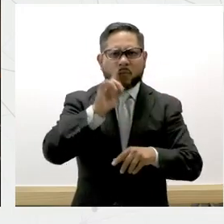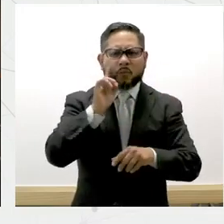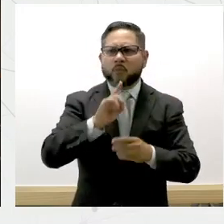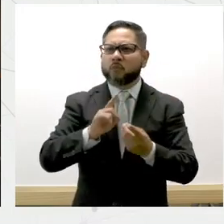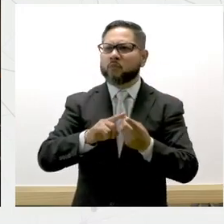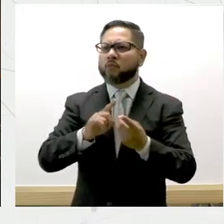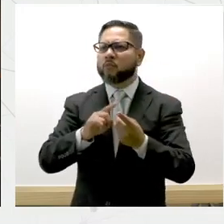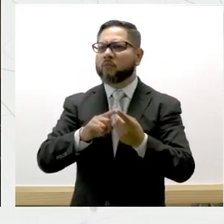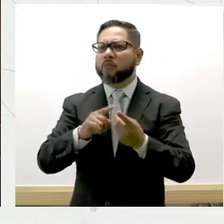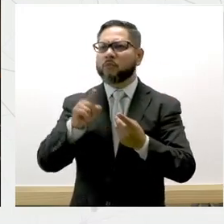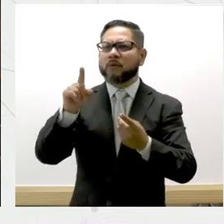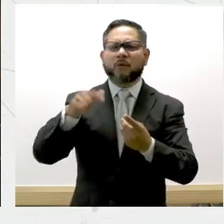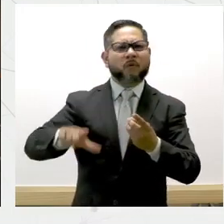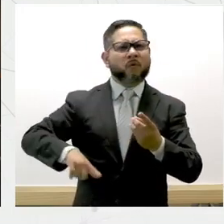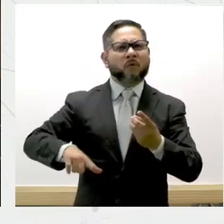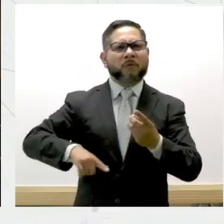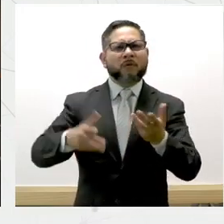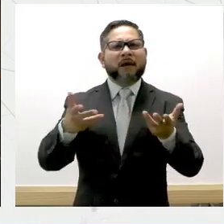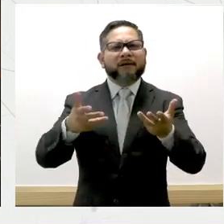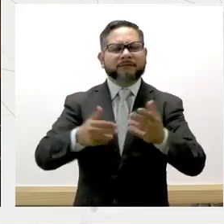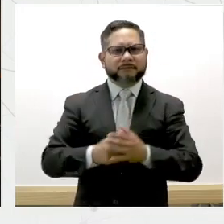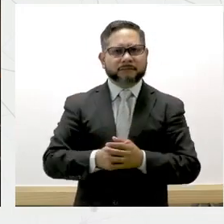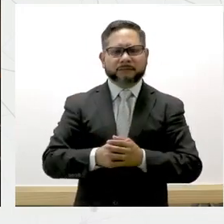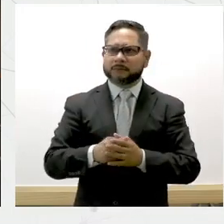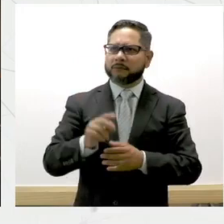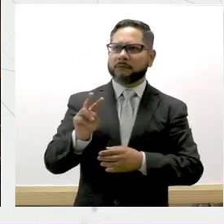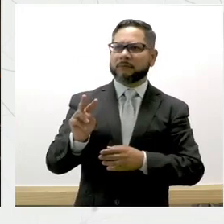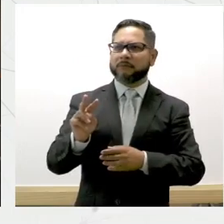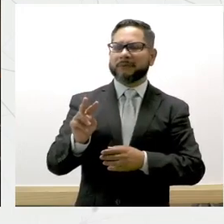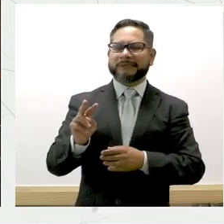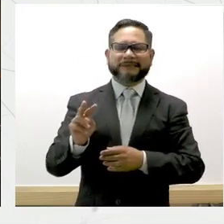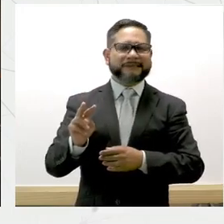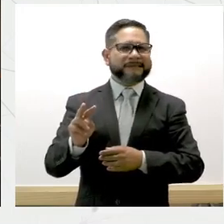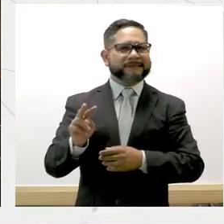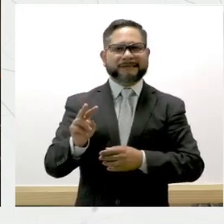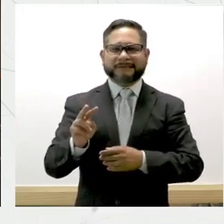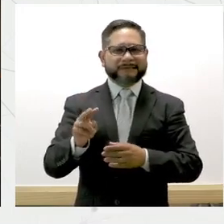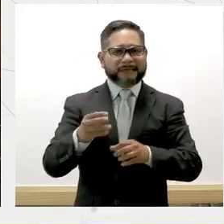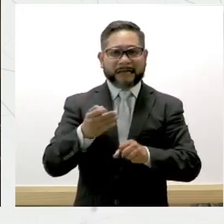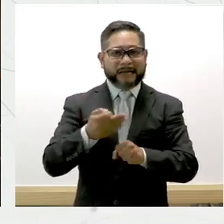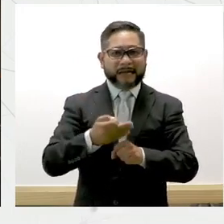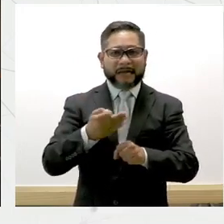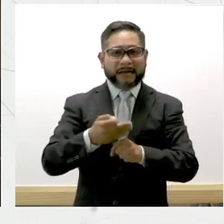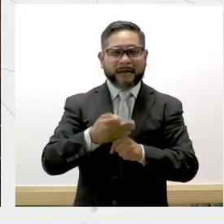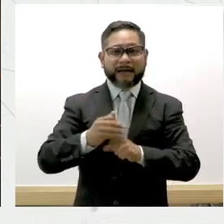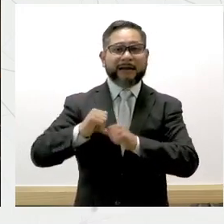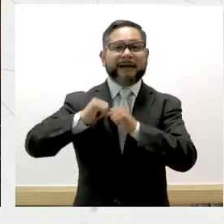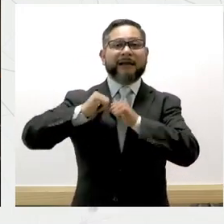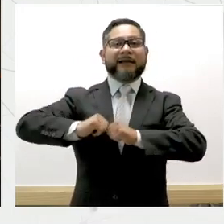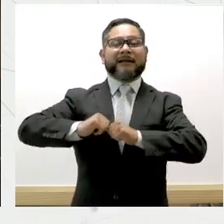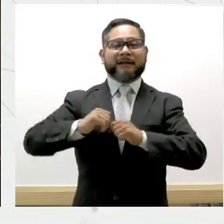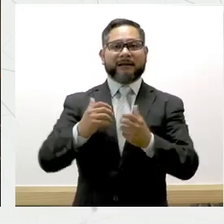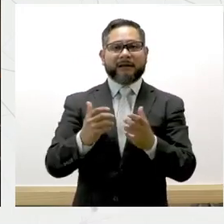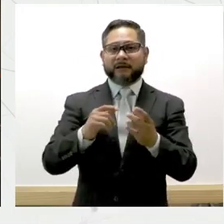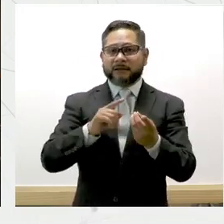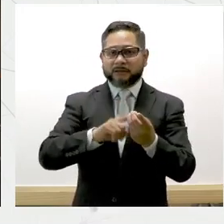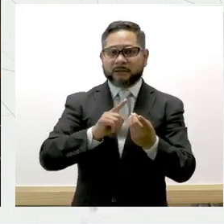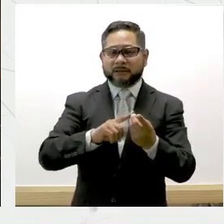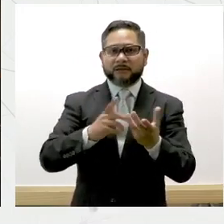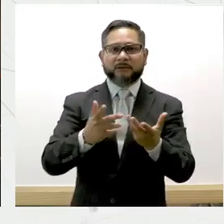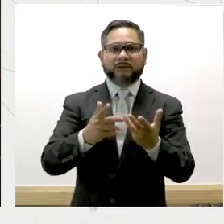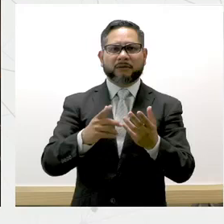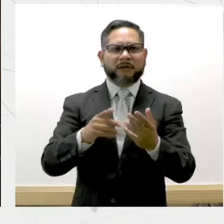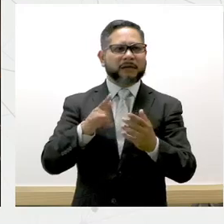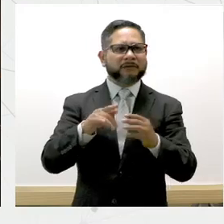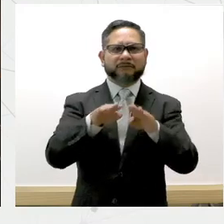de gobierno y, con todos mis respetos, pero los ministerios que suelen ocupar son educación, bienestar, igualdad.